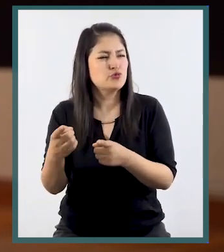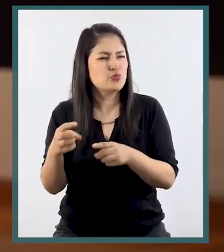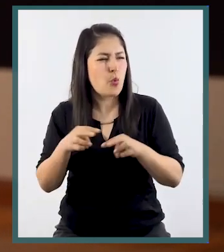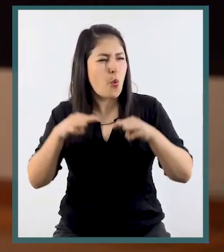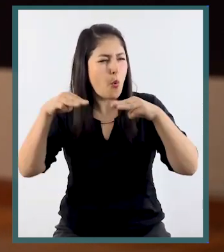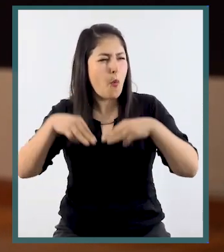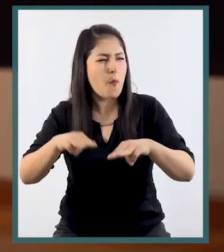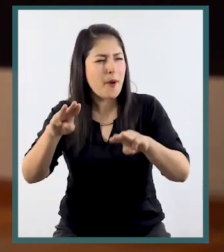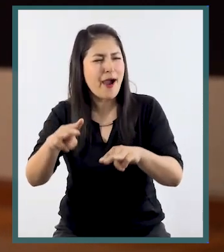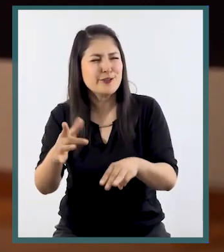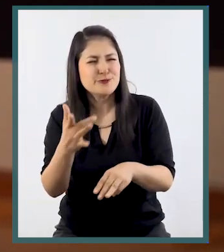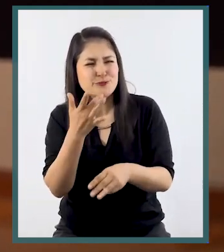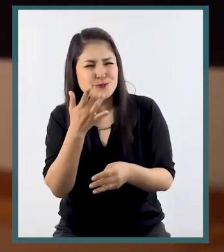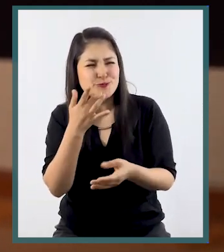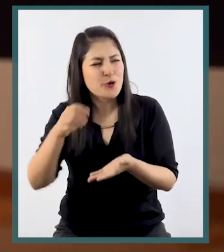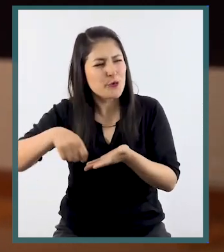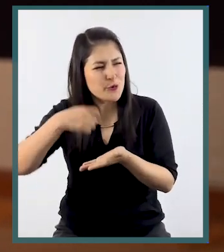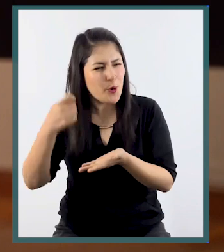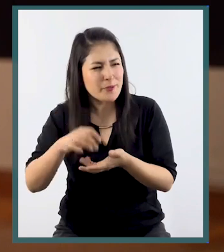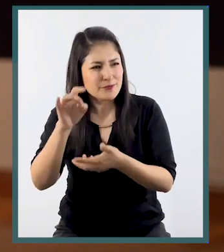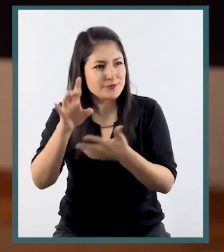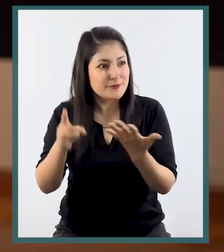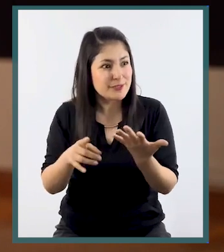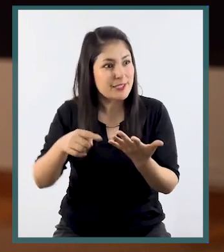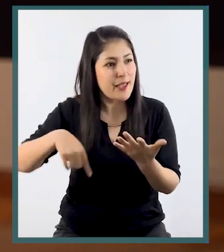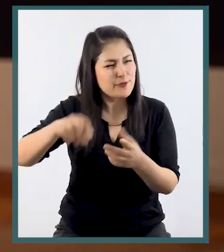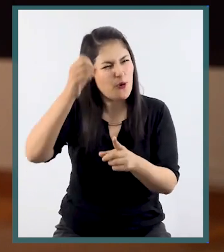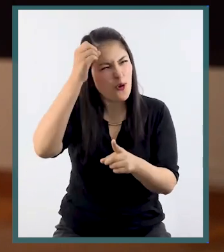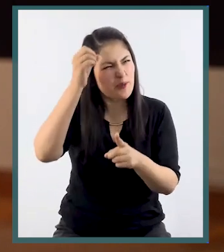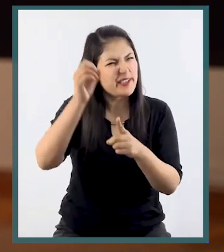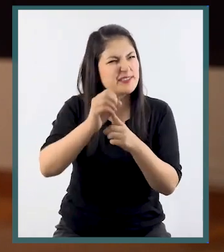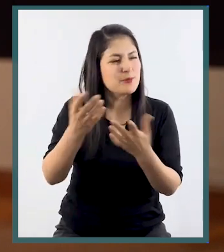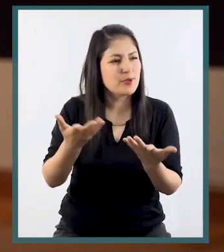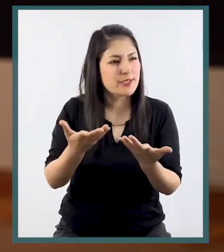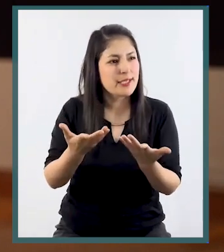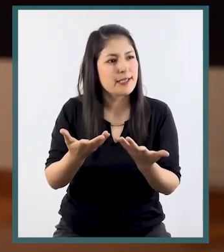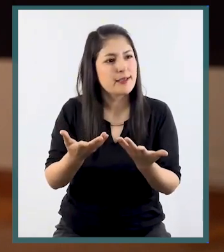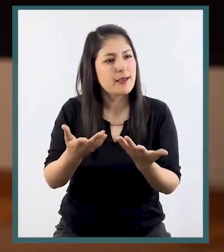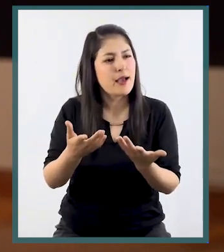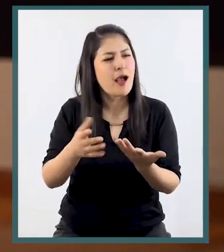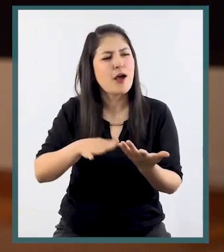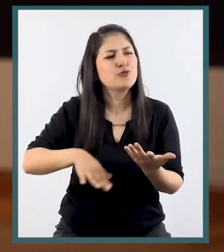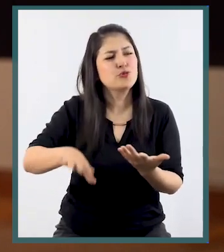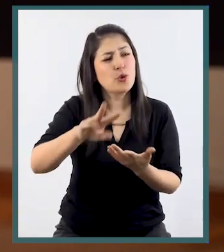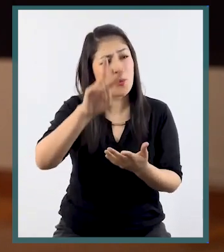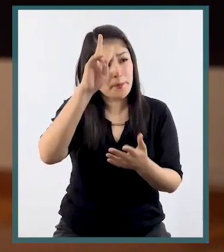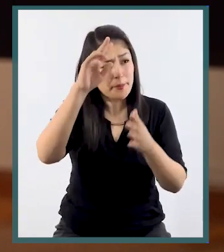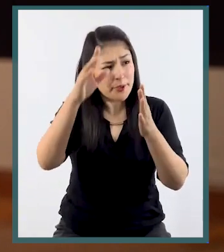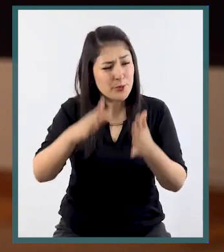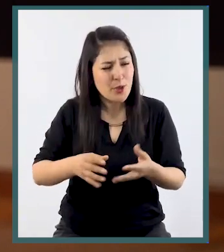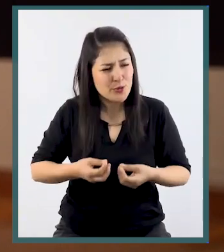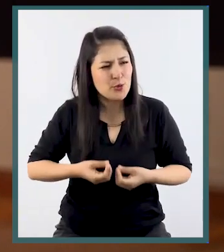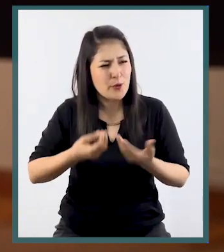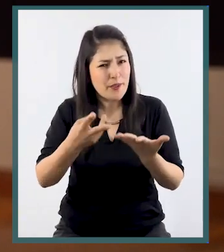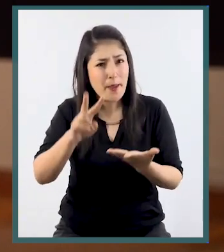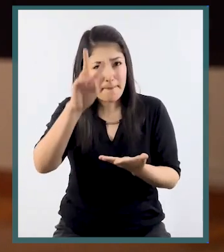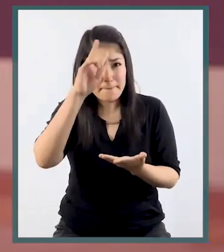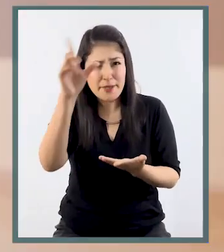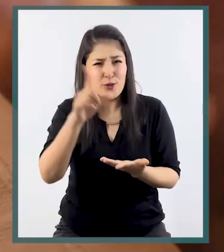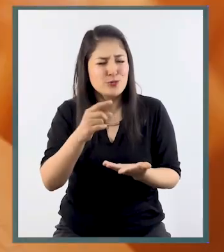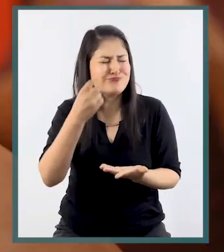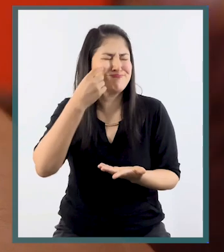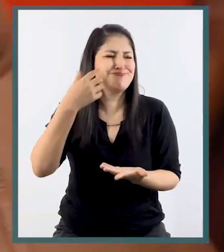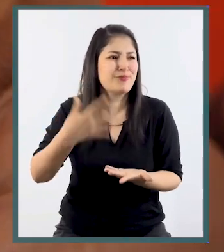sus mares, sus sabores. Su objetivo, yo creo que es dar un mensaje a todos los peruanos de que valoren el